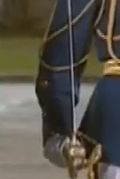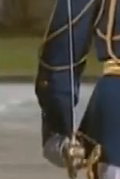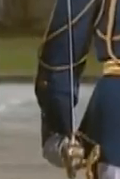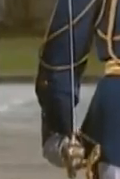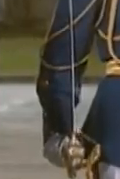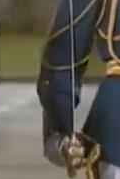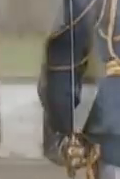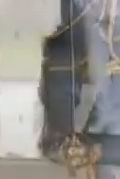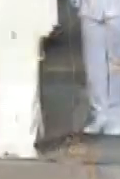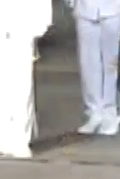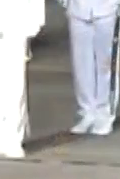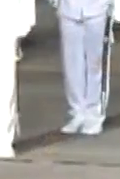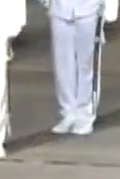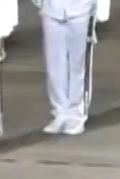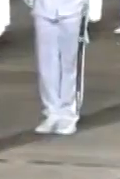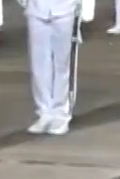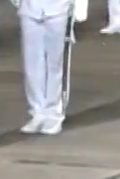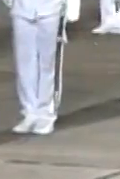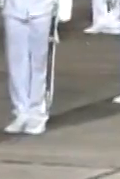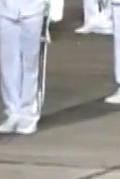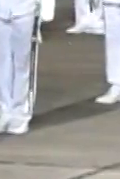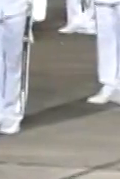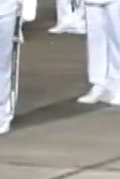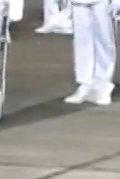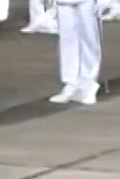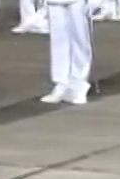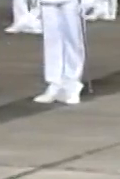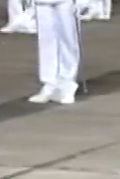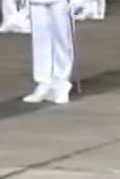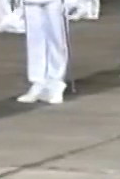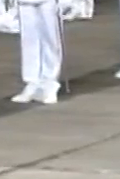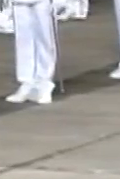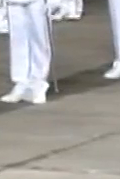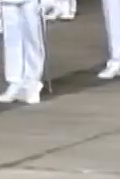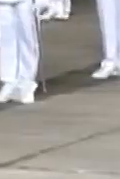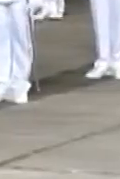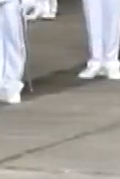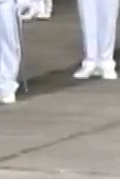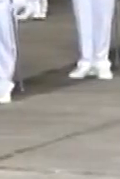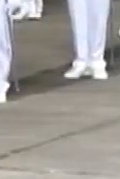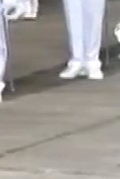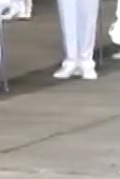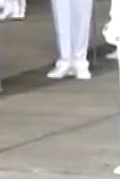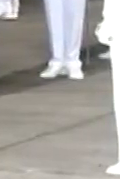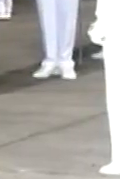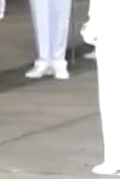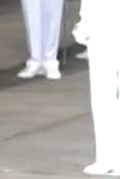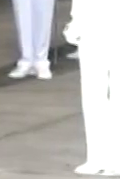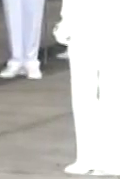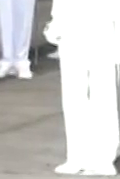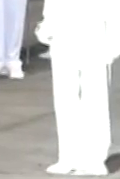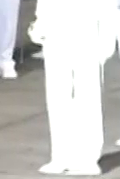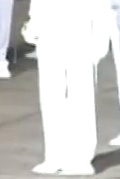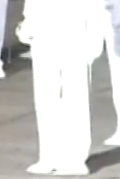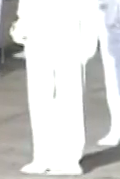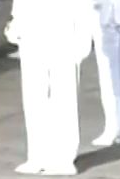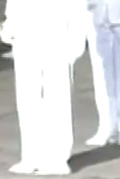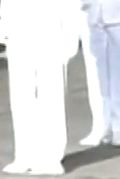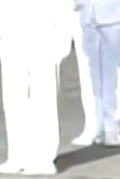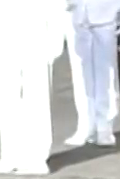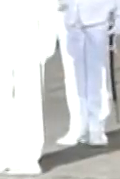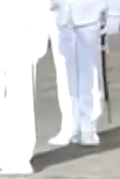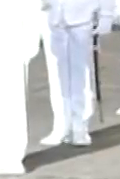bolivariana, bicentenario de la campaña libertadora de la Nueva Granada y pase a